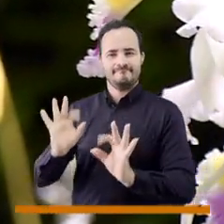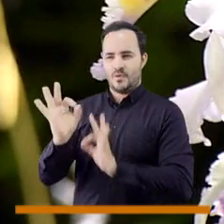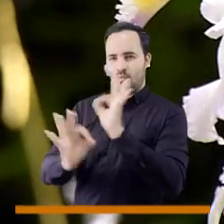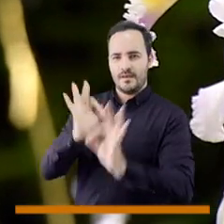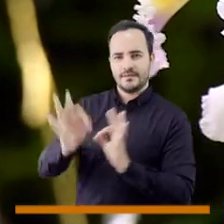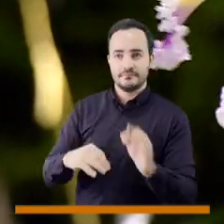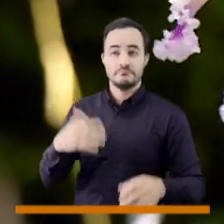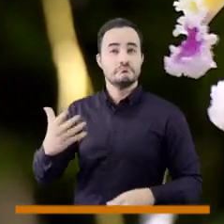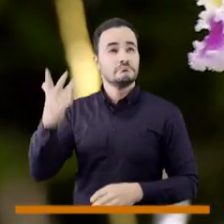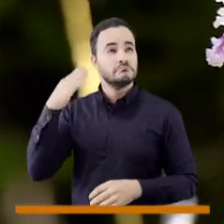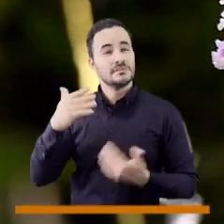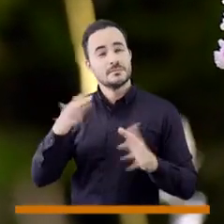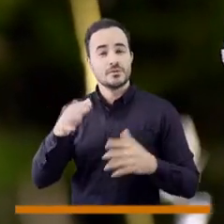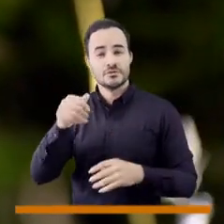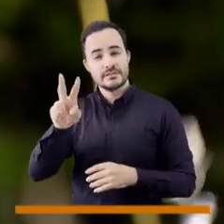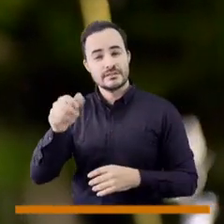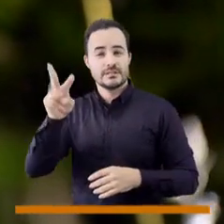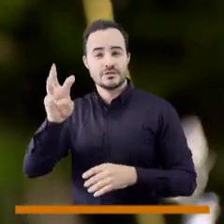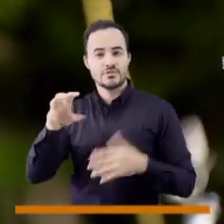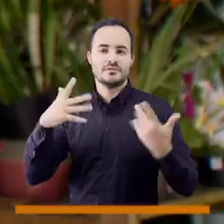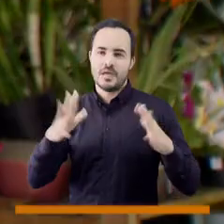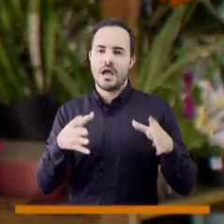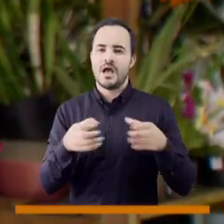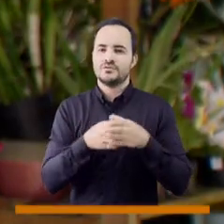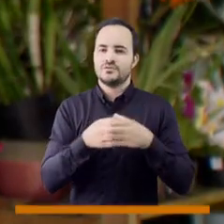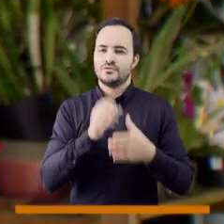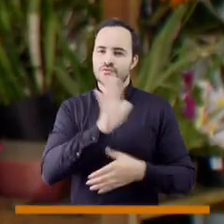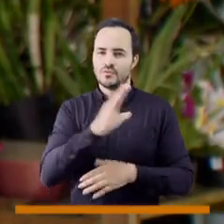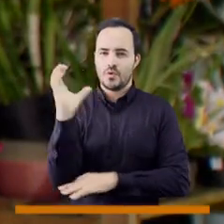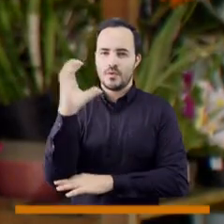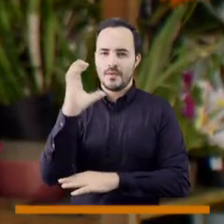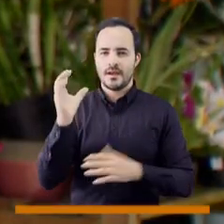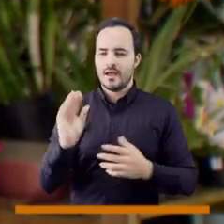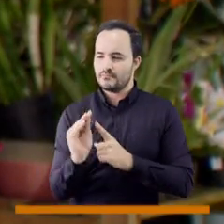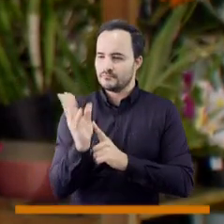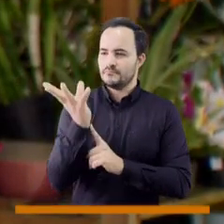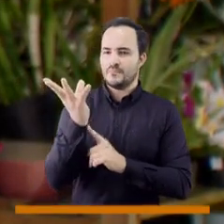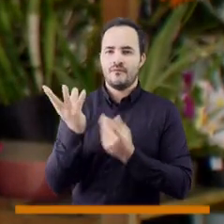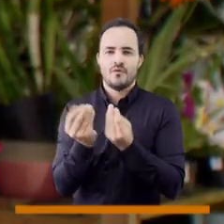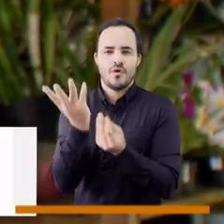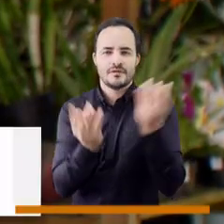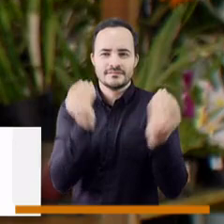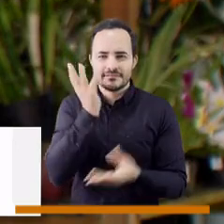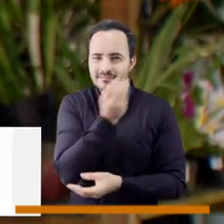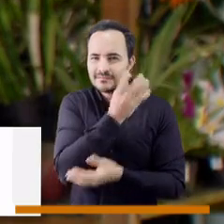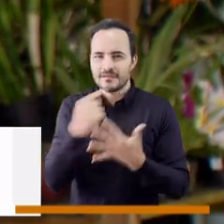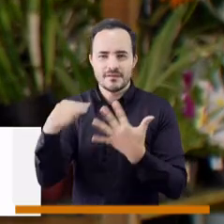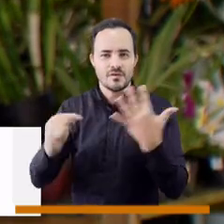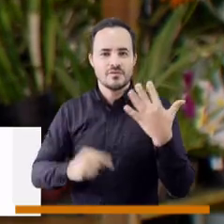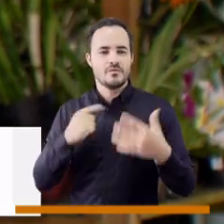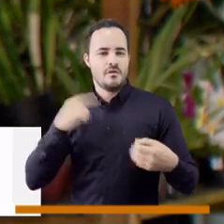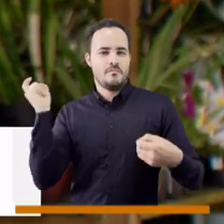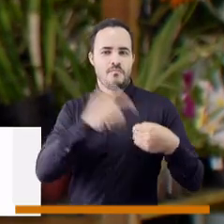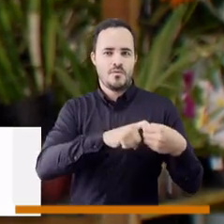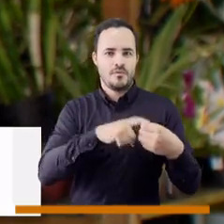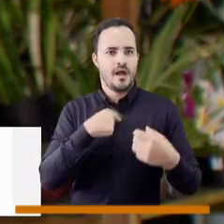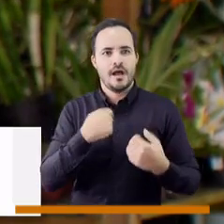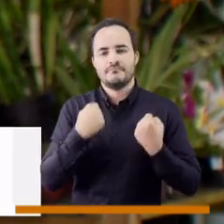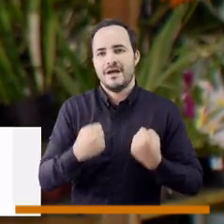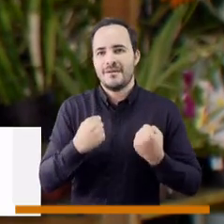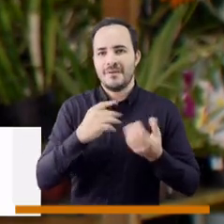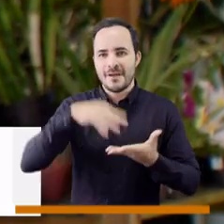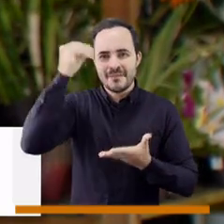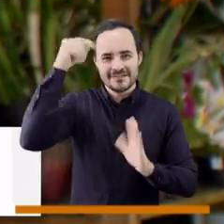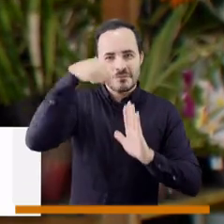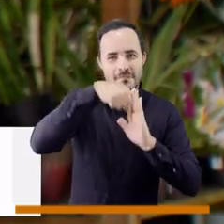hace aproximadamente 17, 18 años hacemos parte de la Sociedad Colombiana de Orquideología, lo que nos ayudó a crecer mucho más este